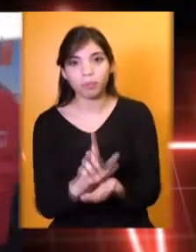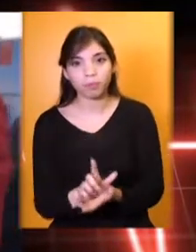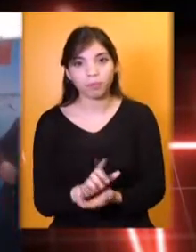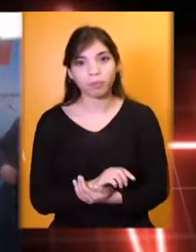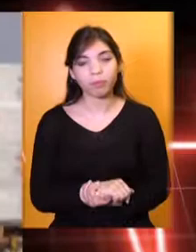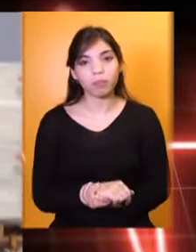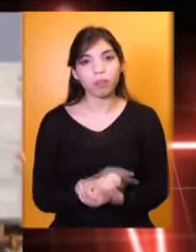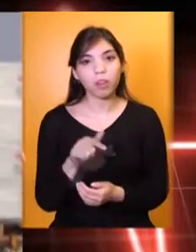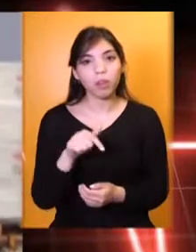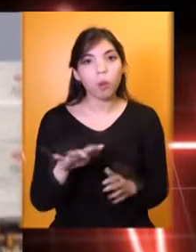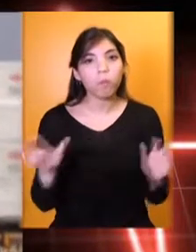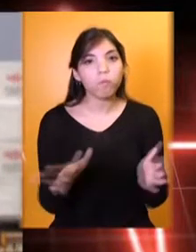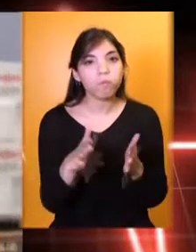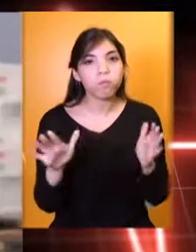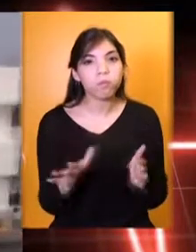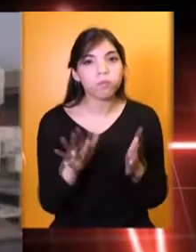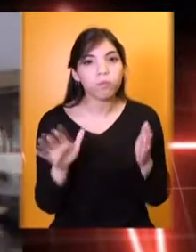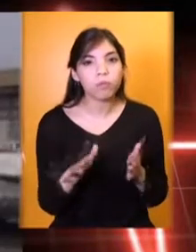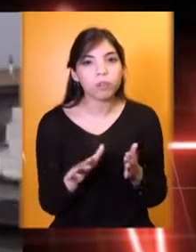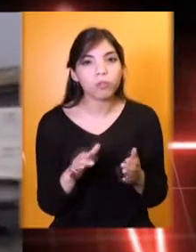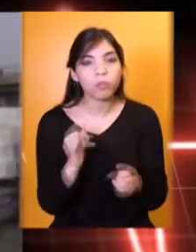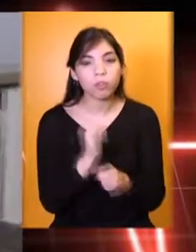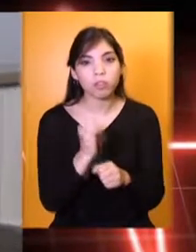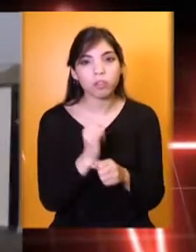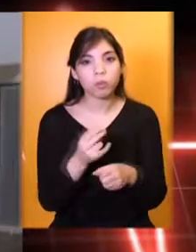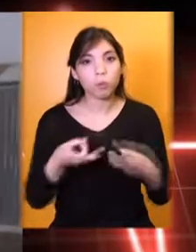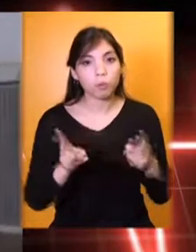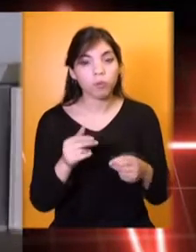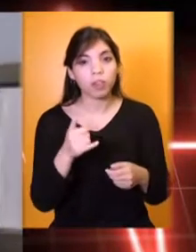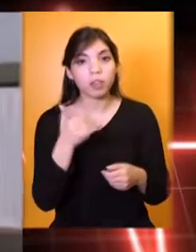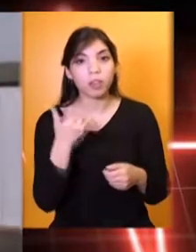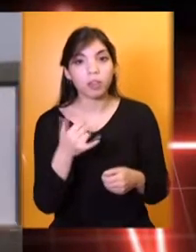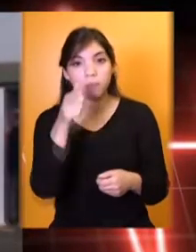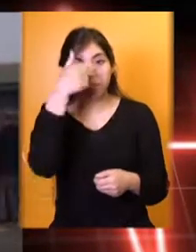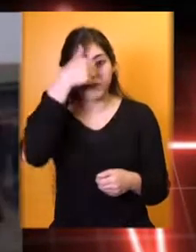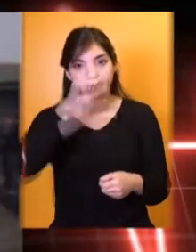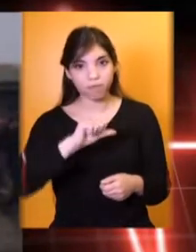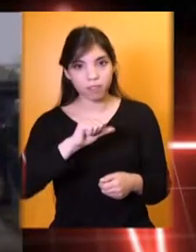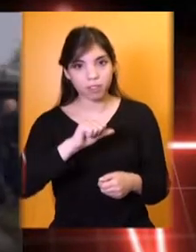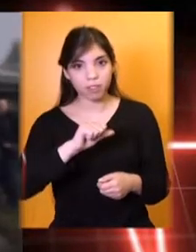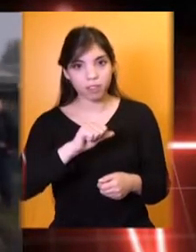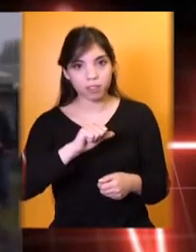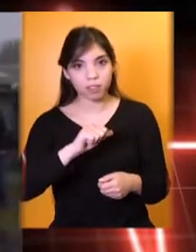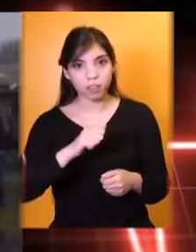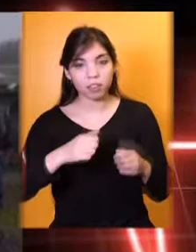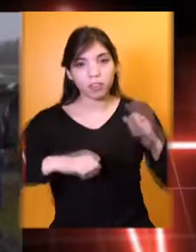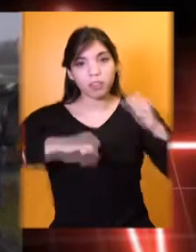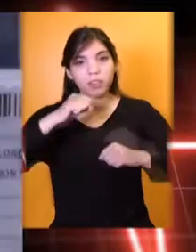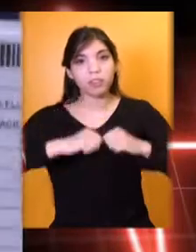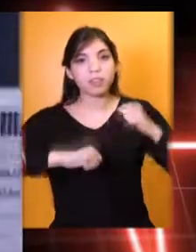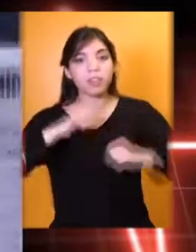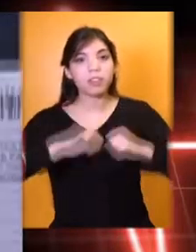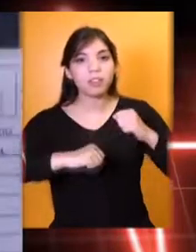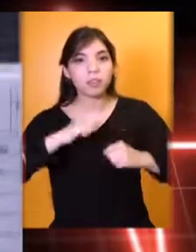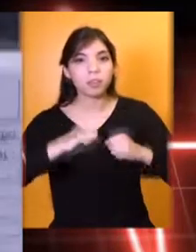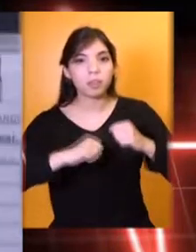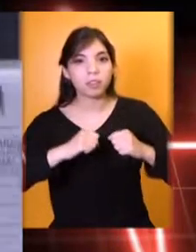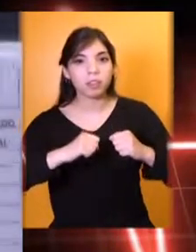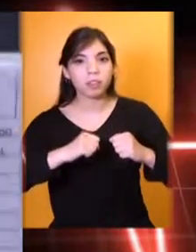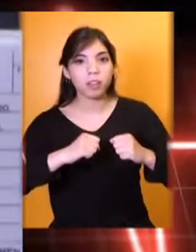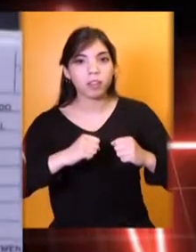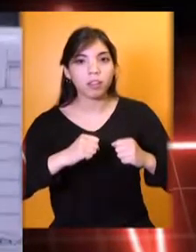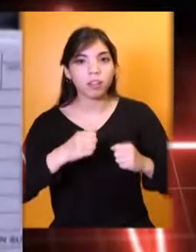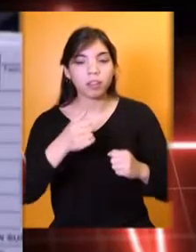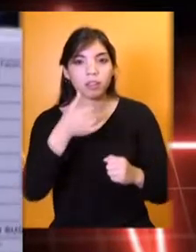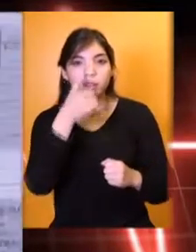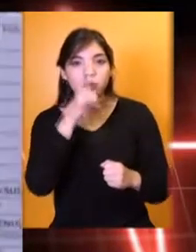entre instituciones públicas y privadas que, de la mano con la empresa Camanchaca, han podido ofrecer en un menor tiempo de envío este